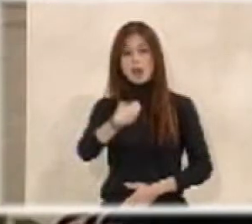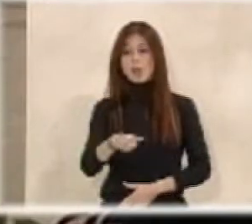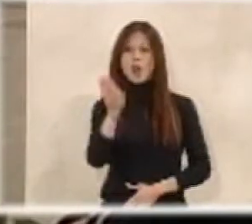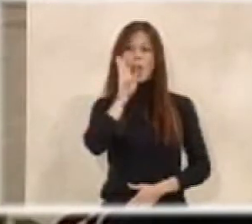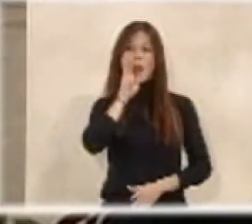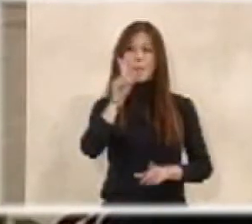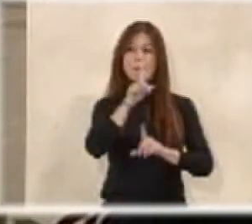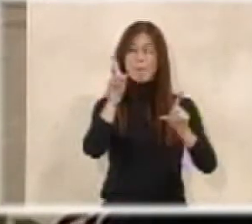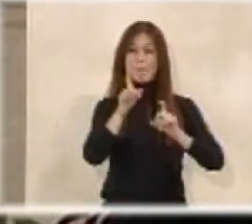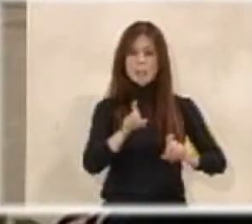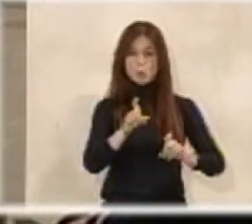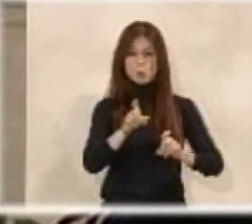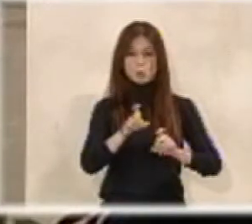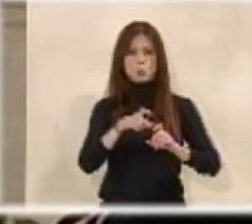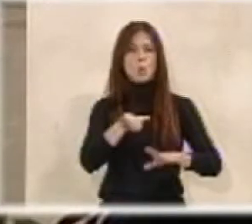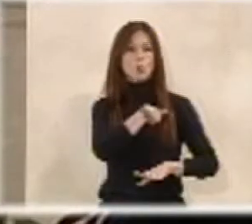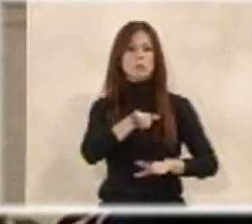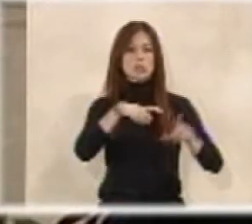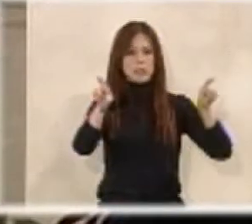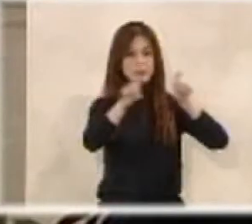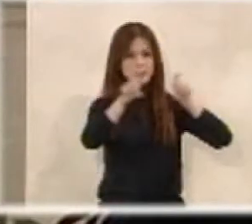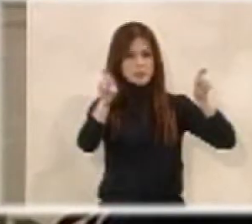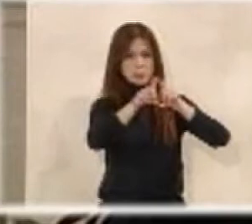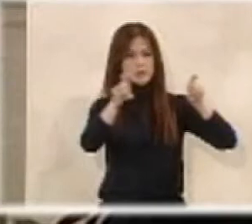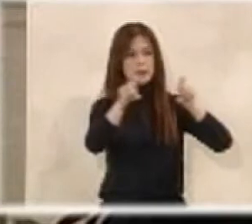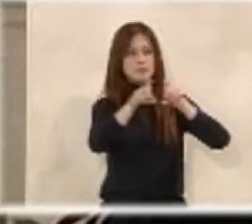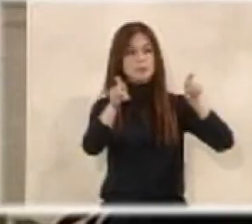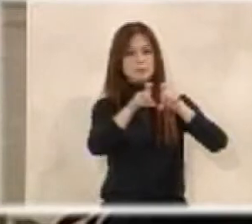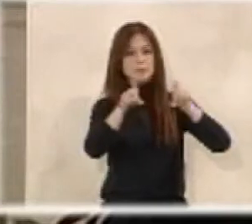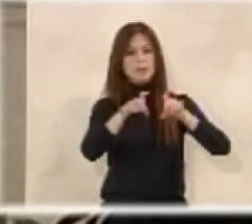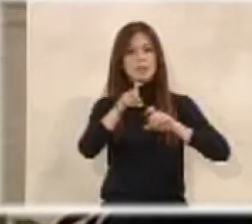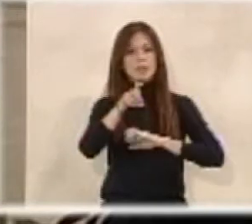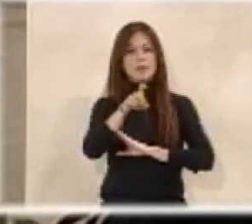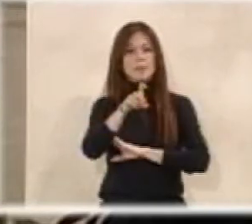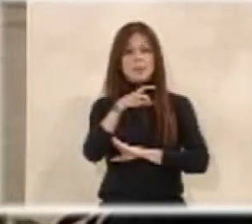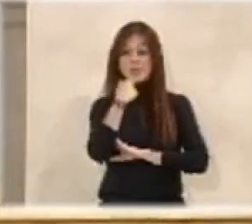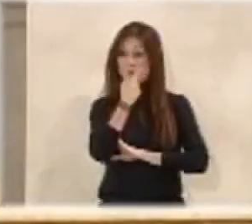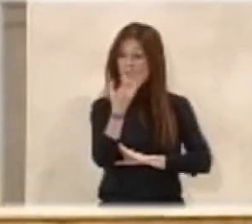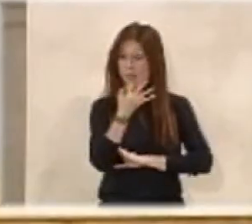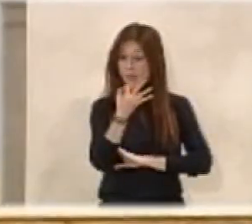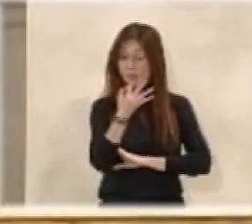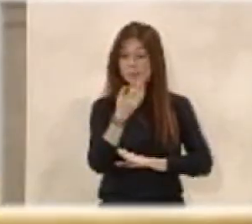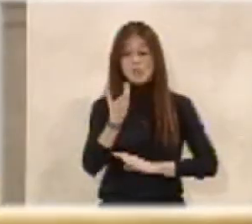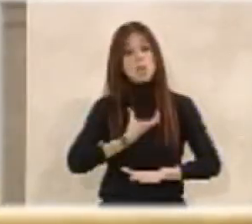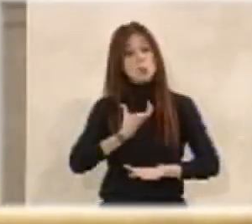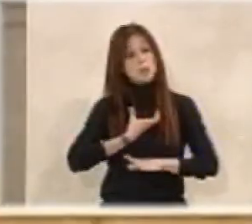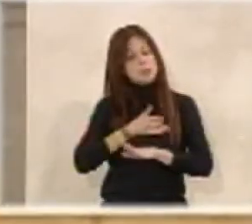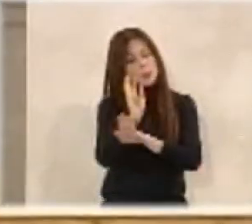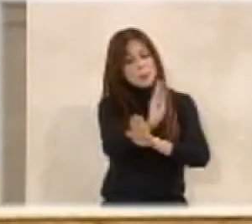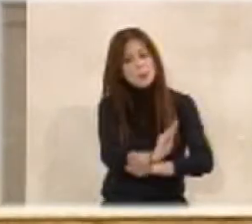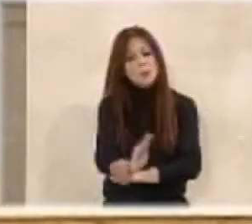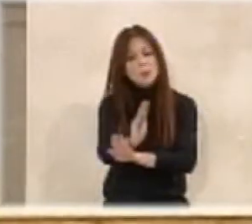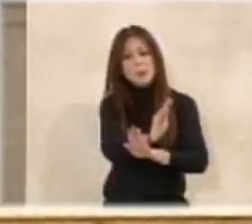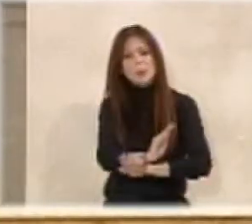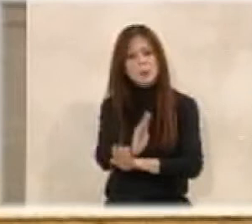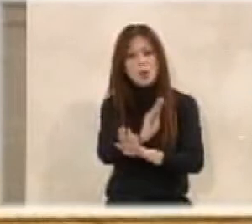pregunta que realiza el Comité de Empresa de CESPA, Decir que el Ayuntamiento vela por el cumplimiento de las